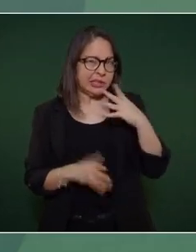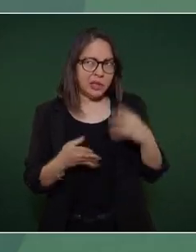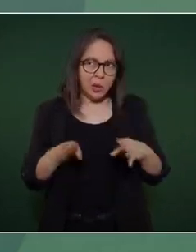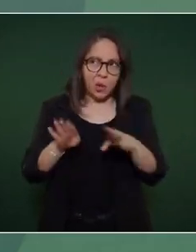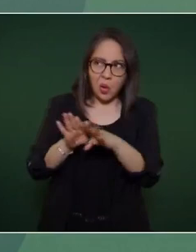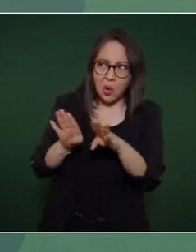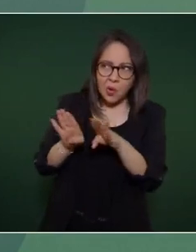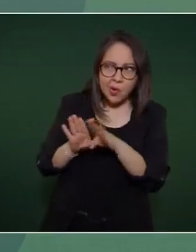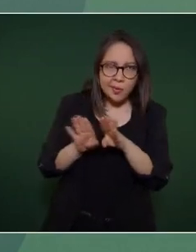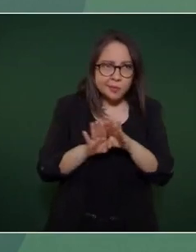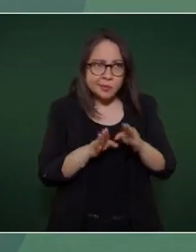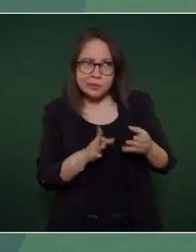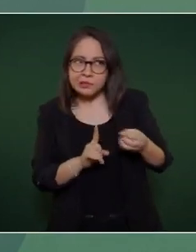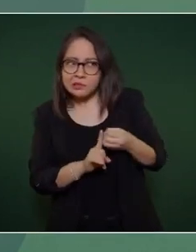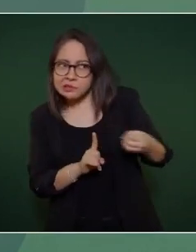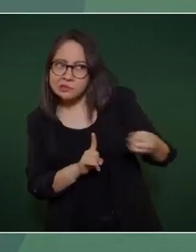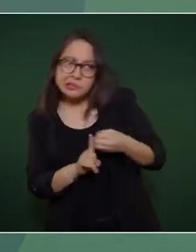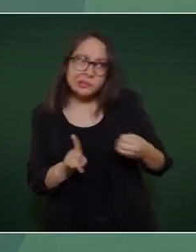de que era